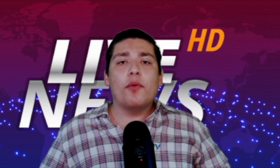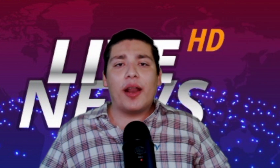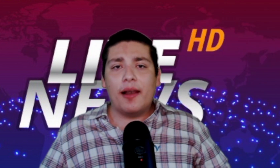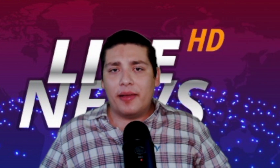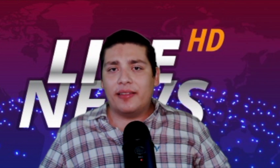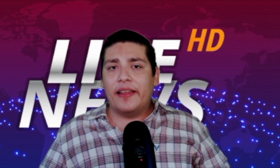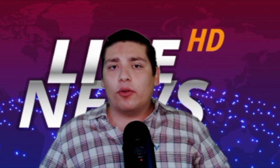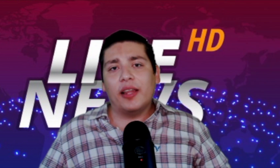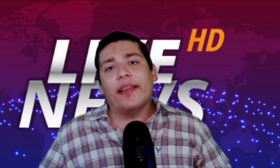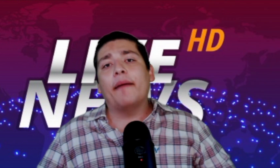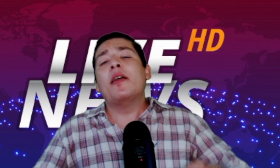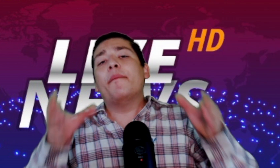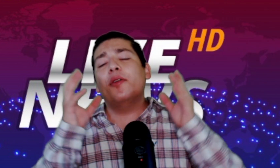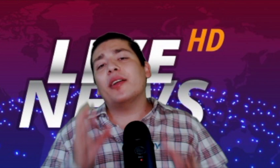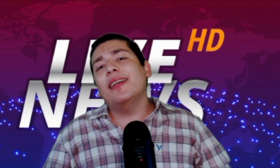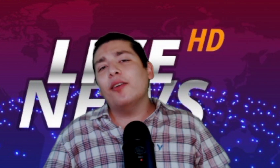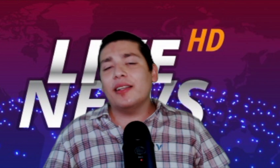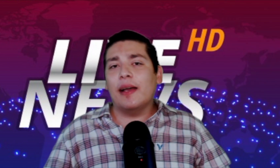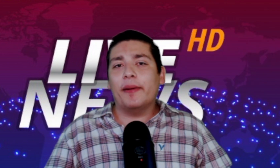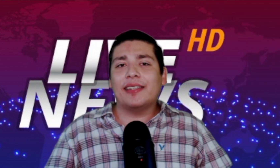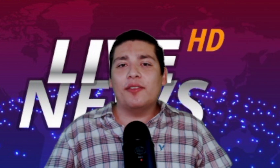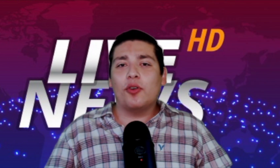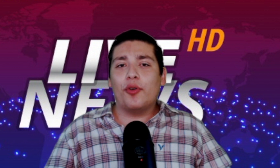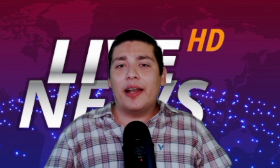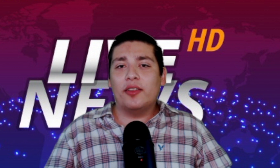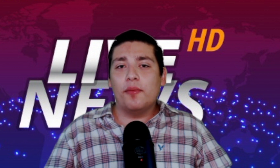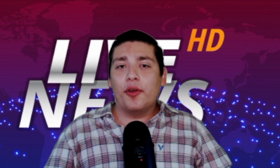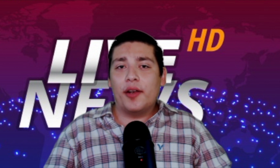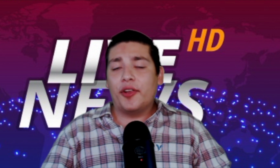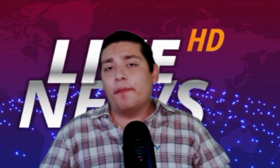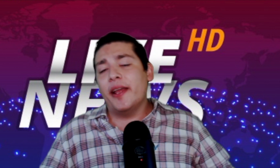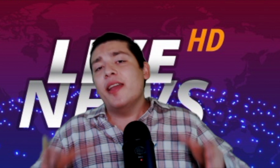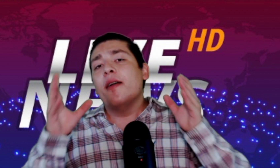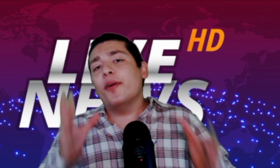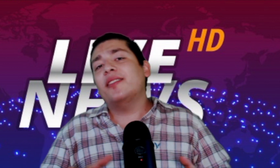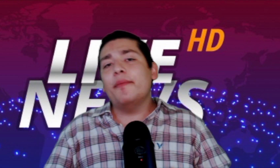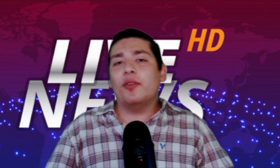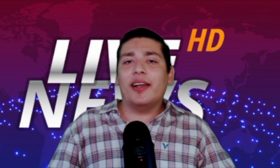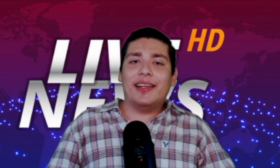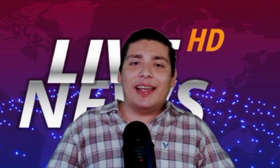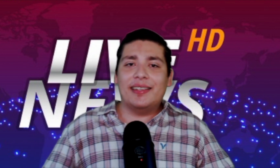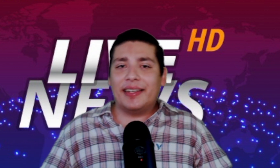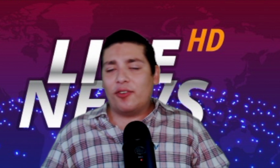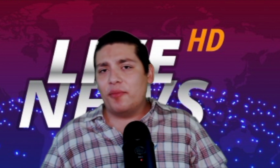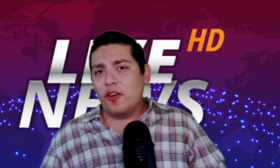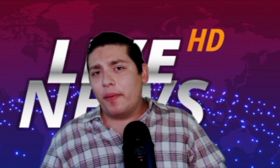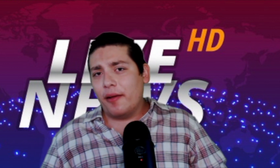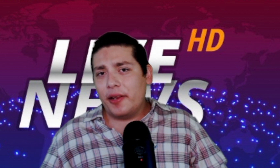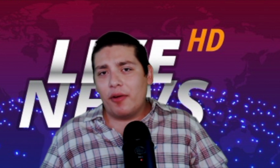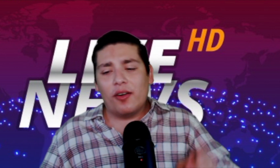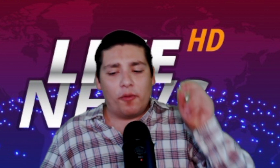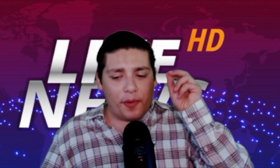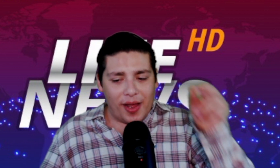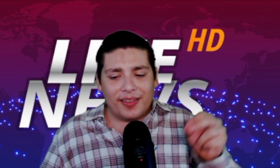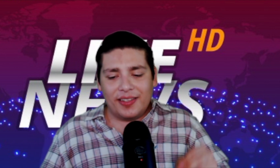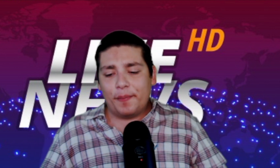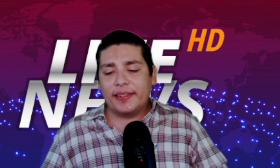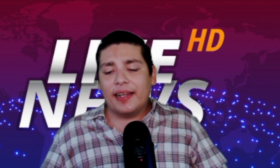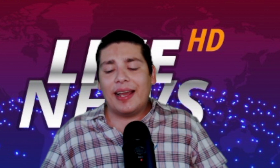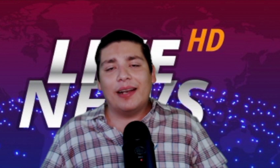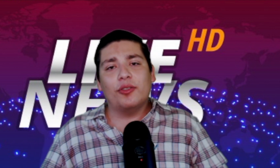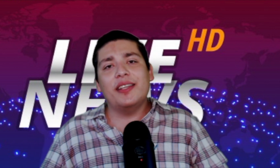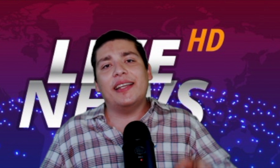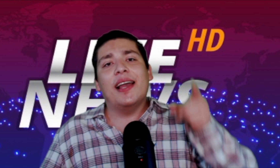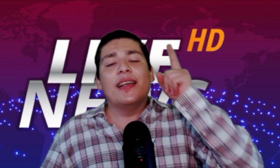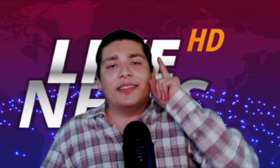está moralmente derrotada. Pero ¿qué es lo que está pasando con Alito Moreno y el PRI? Pues te invito a que te quedes aquí conmigo para averiguarlo. Pero antes de